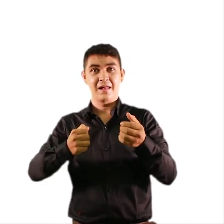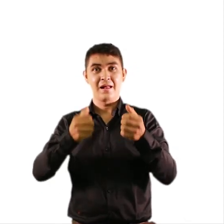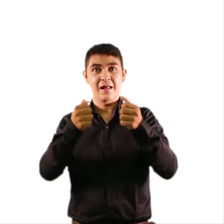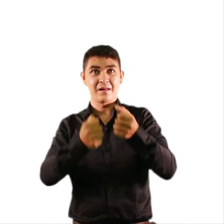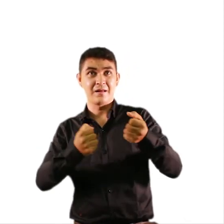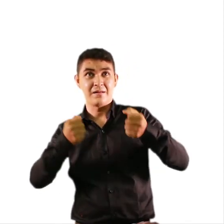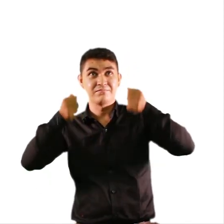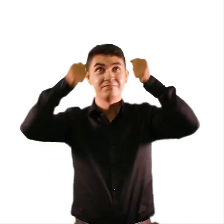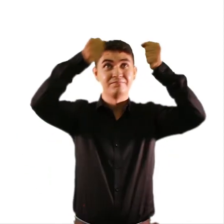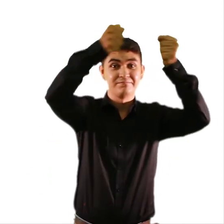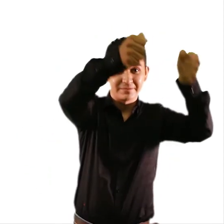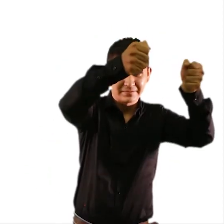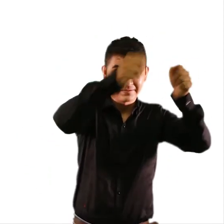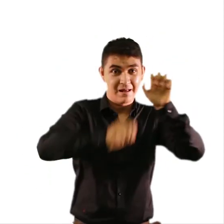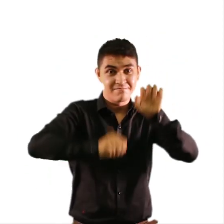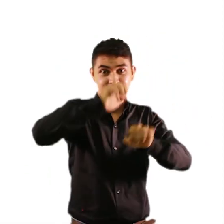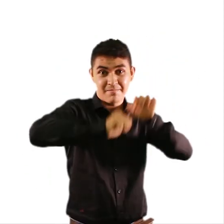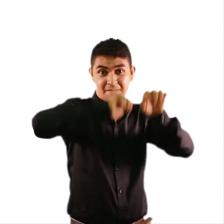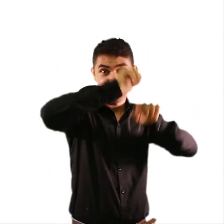una escalera